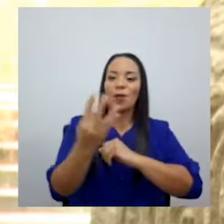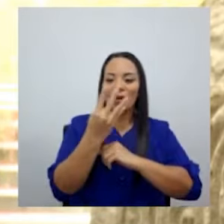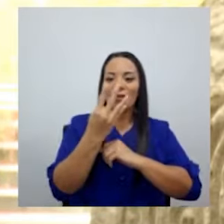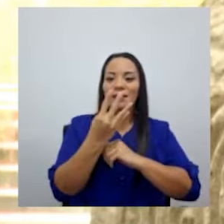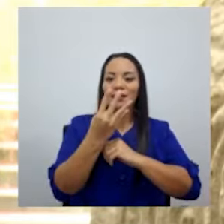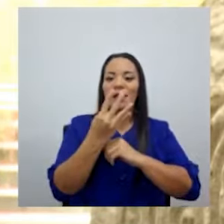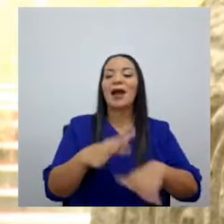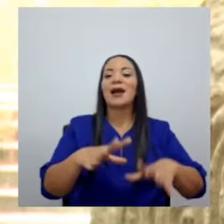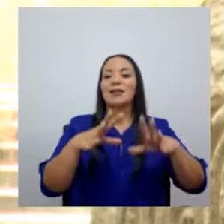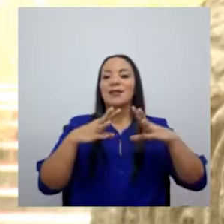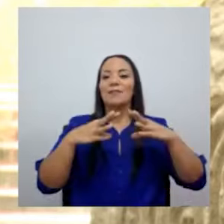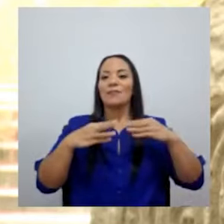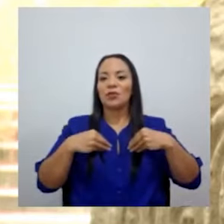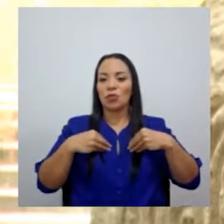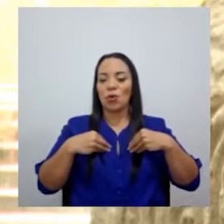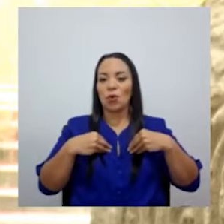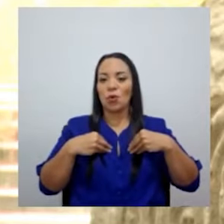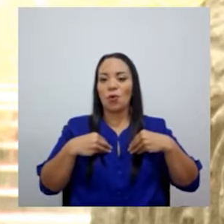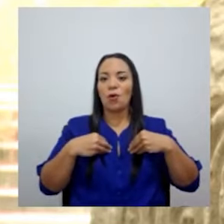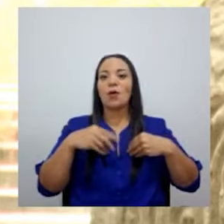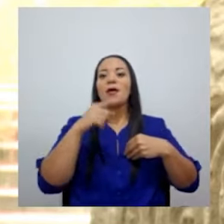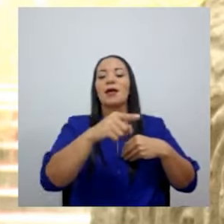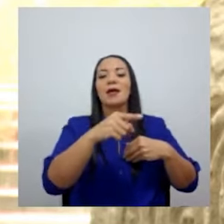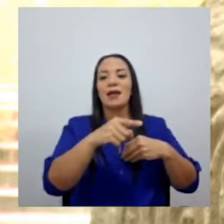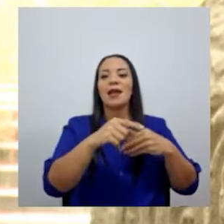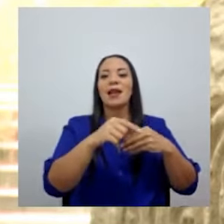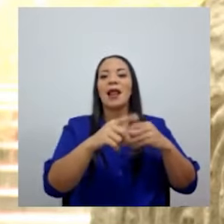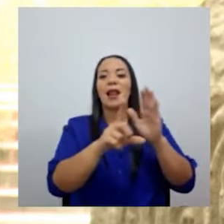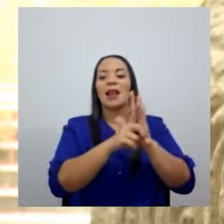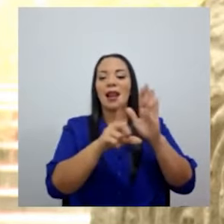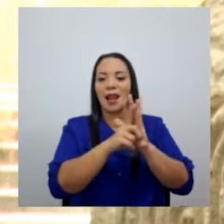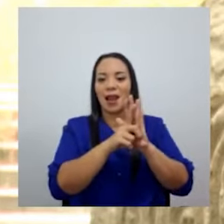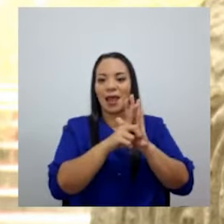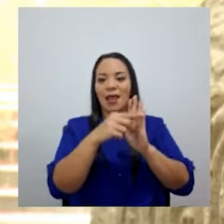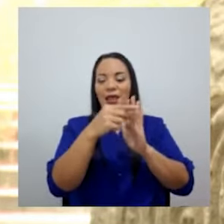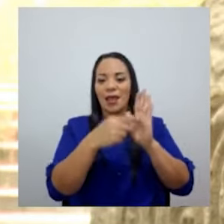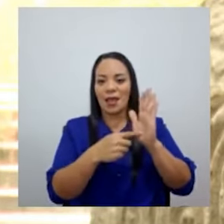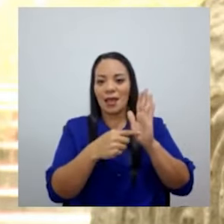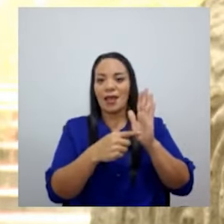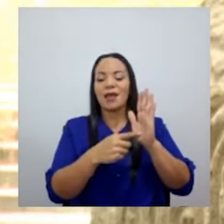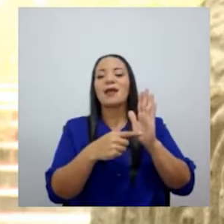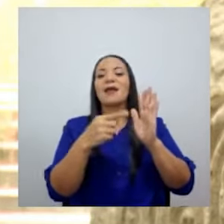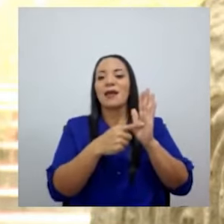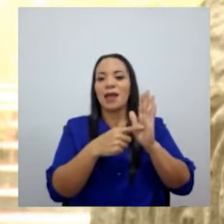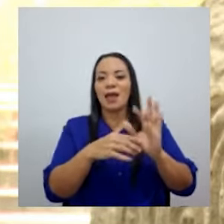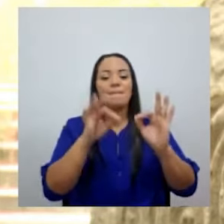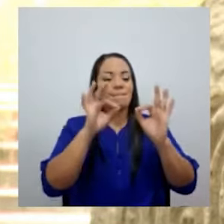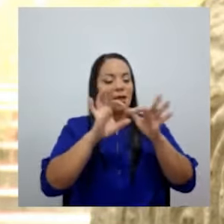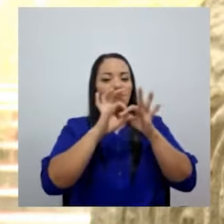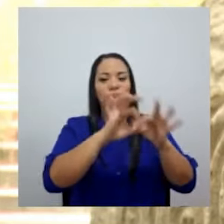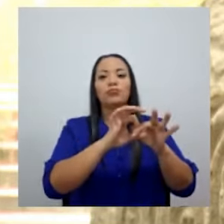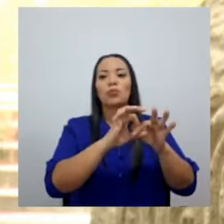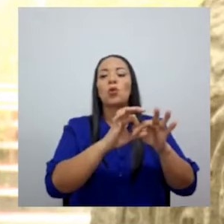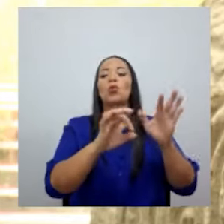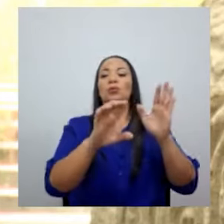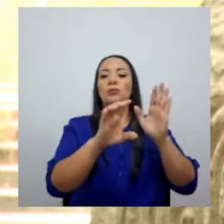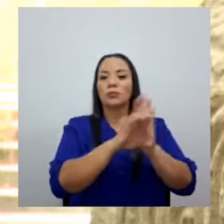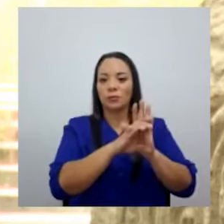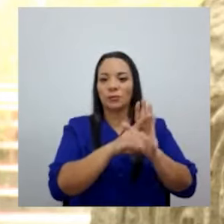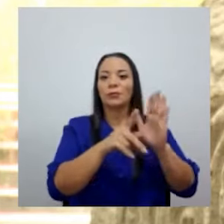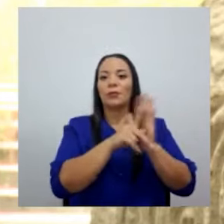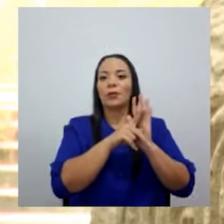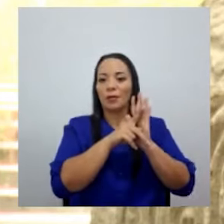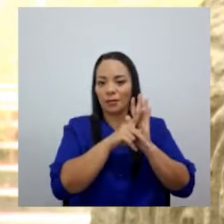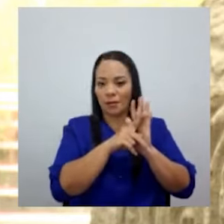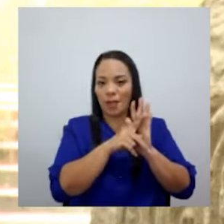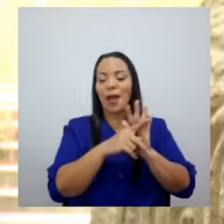que es perfectamente constitucional ubicar en su sana dimensión a la Contraloría General de la